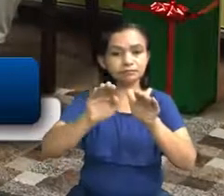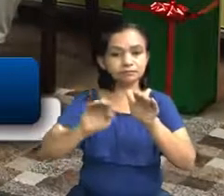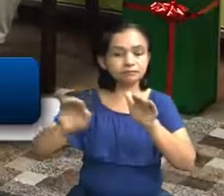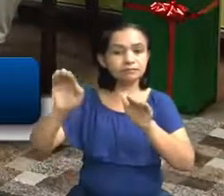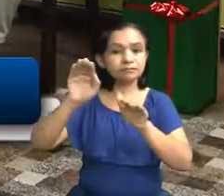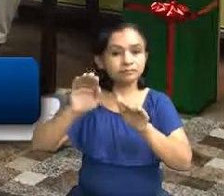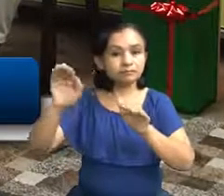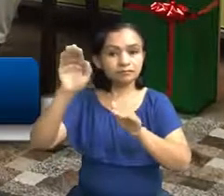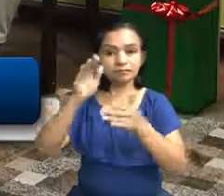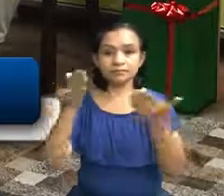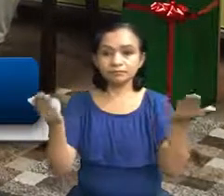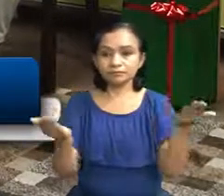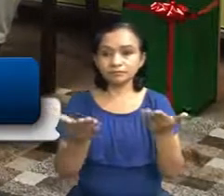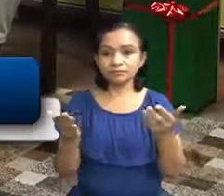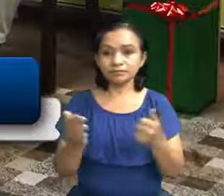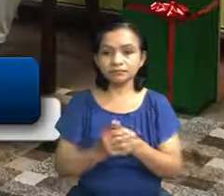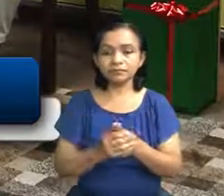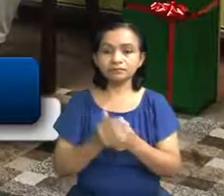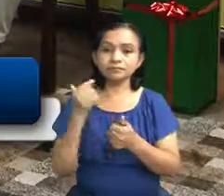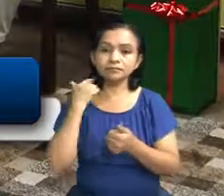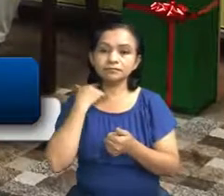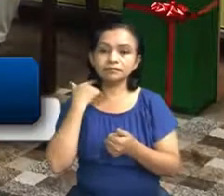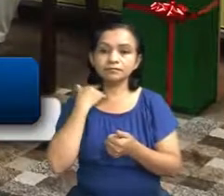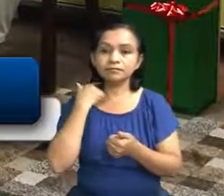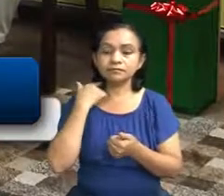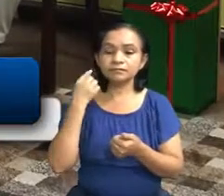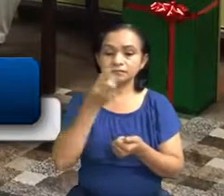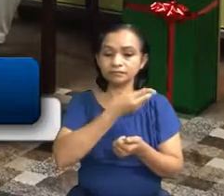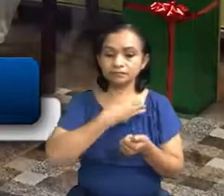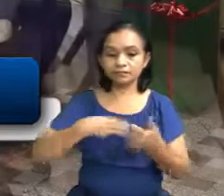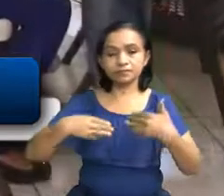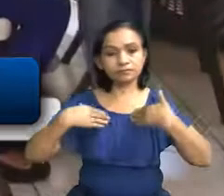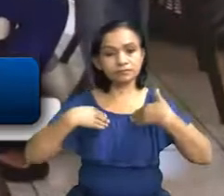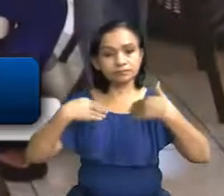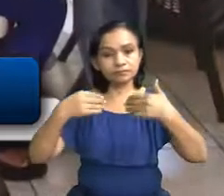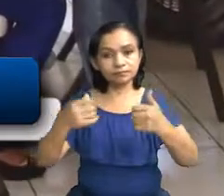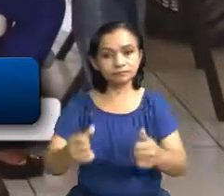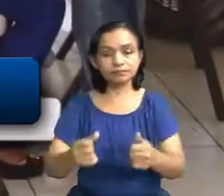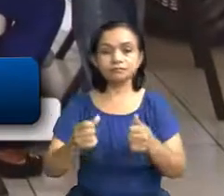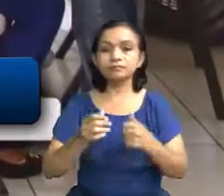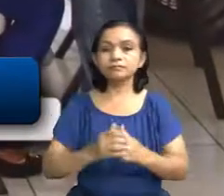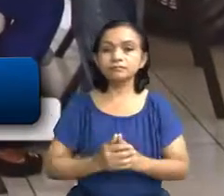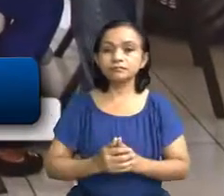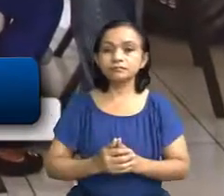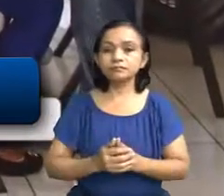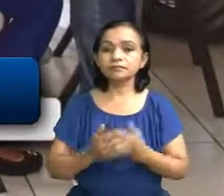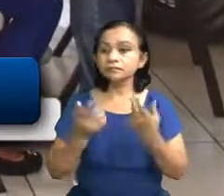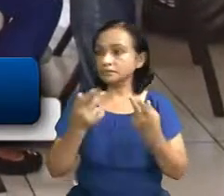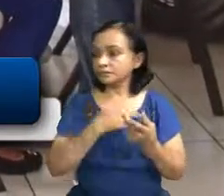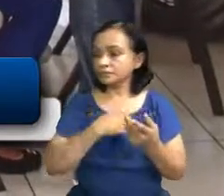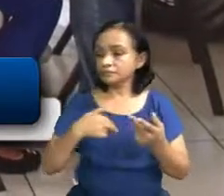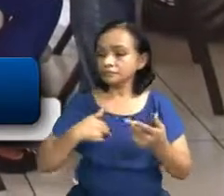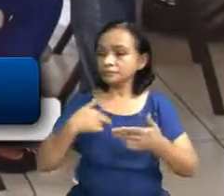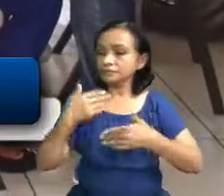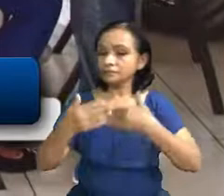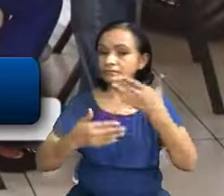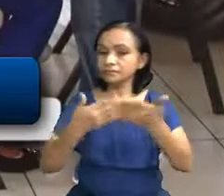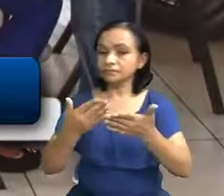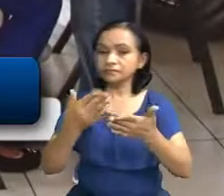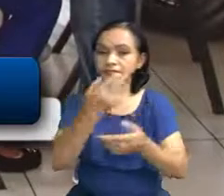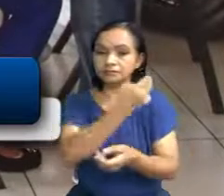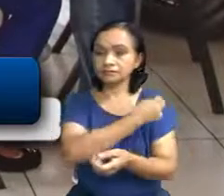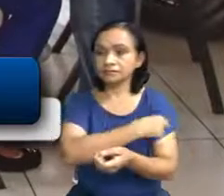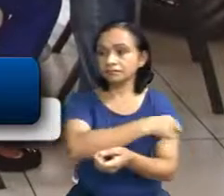indirecta, ¿verdad?, a través, sí, de, siempre con fondos del Ministerio de Salud, había sido anteriormente, pero se hizo por medio de la Cruz